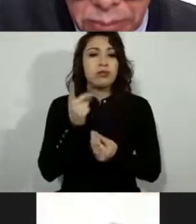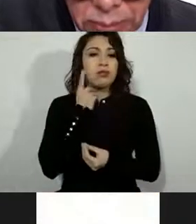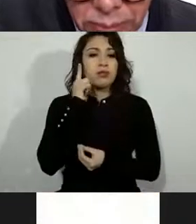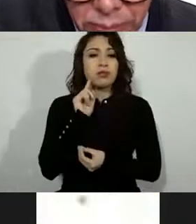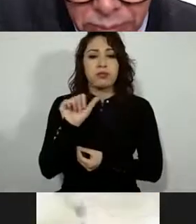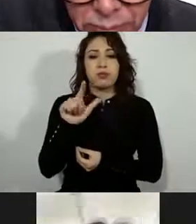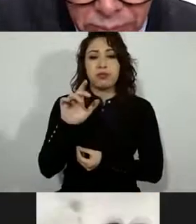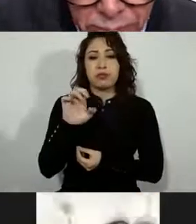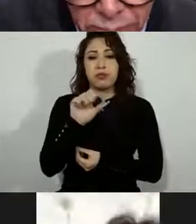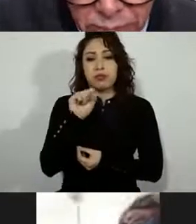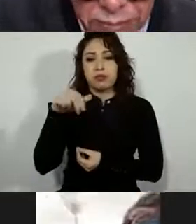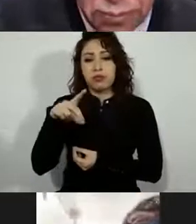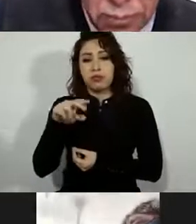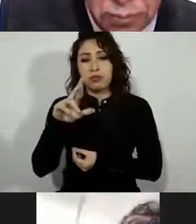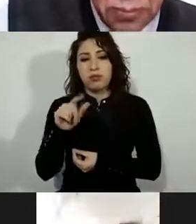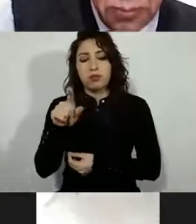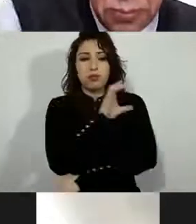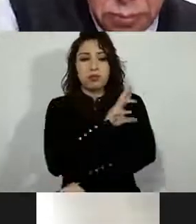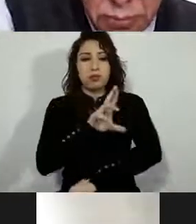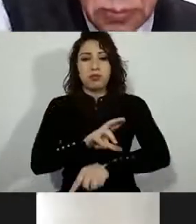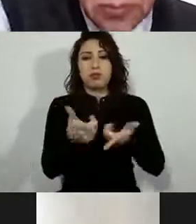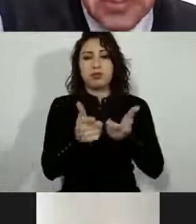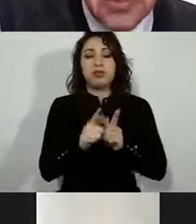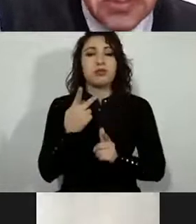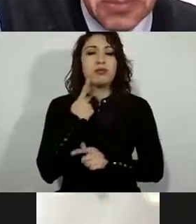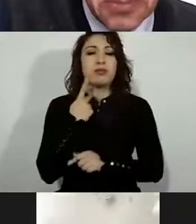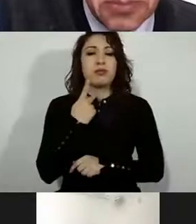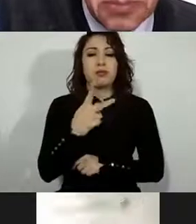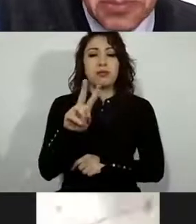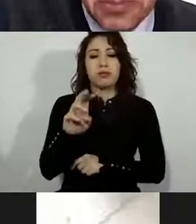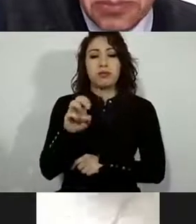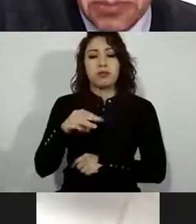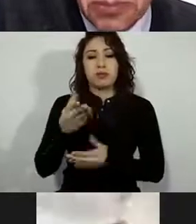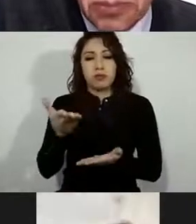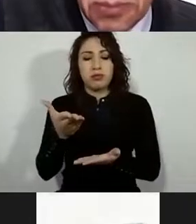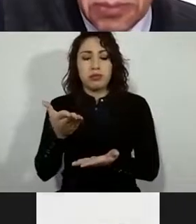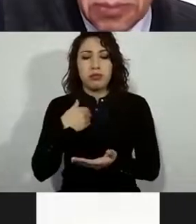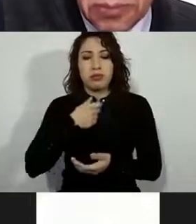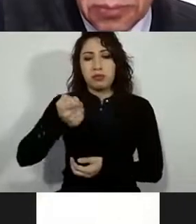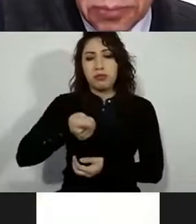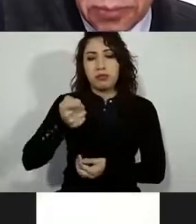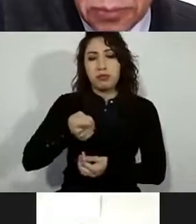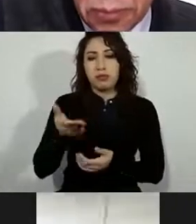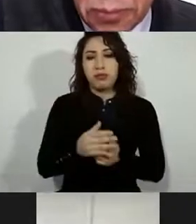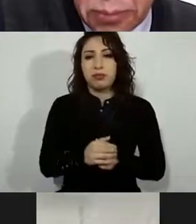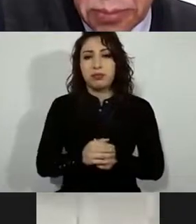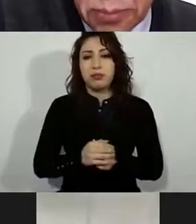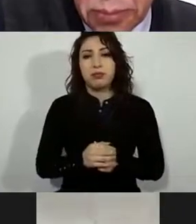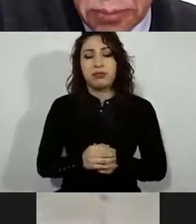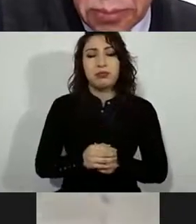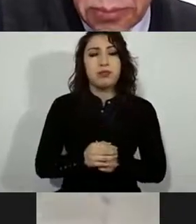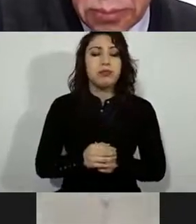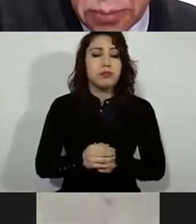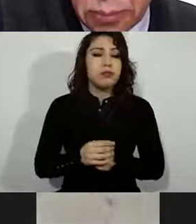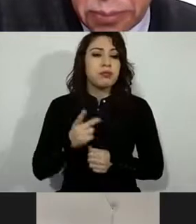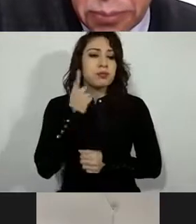Vega, el coordinador del grupo parlamentario del Partido Verde Ecologista de México. Gusto saludarla, diputada. Y pues le pediría a mis compañeras y compañeros diputados, son tan gentiles